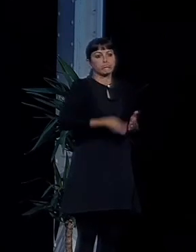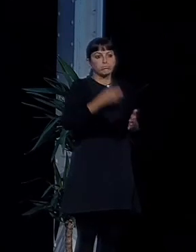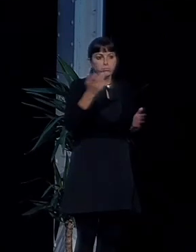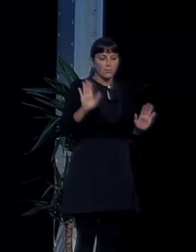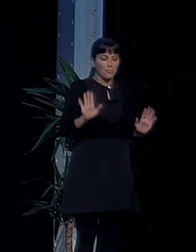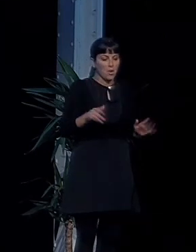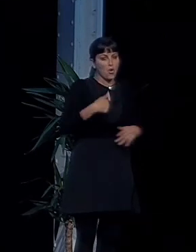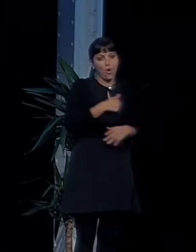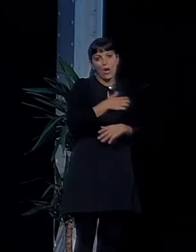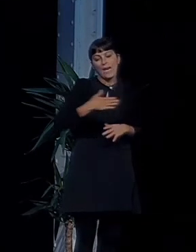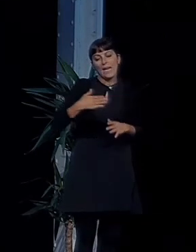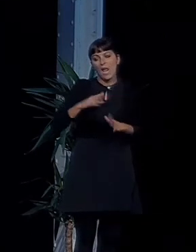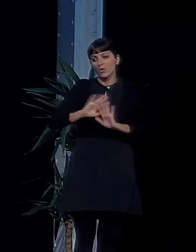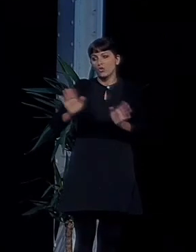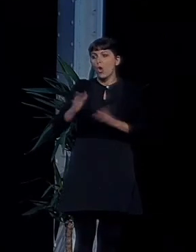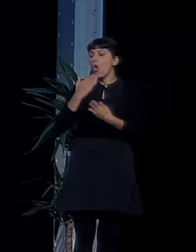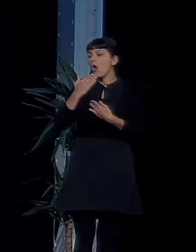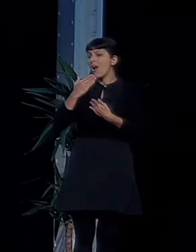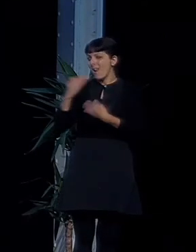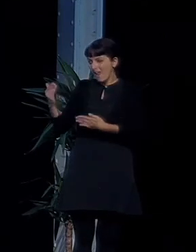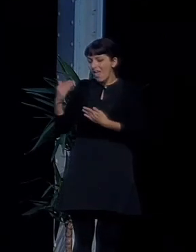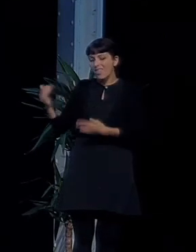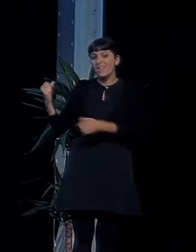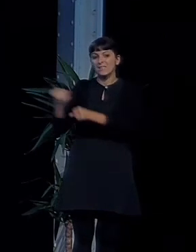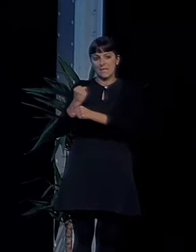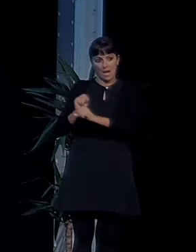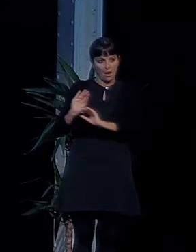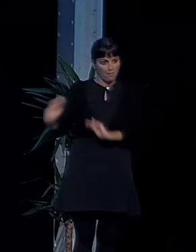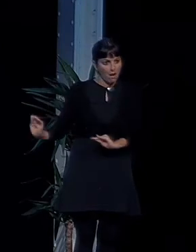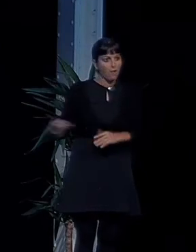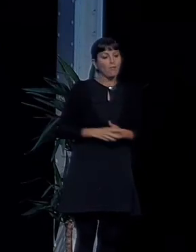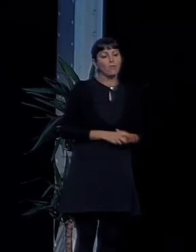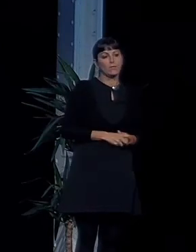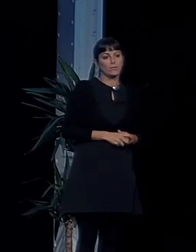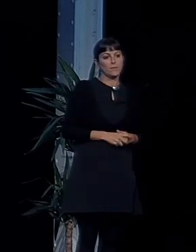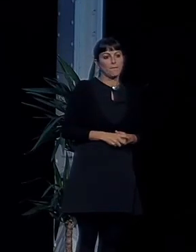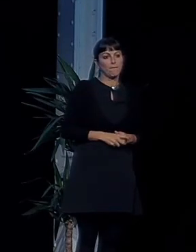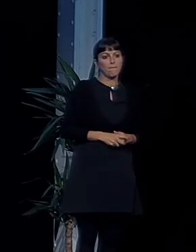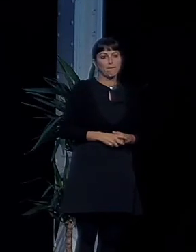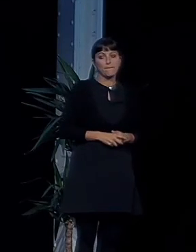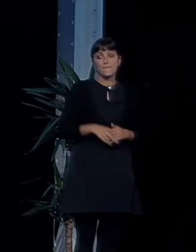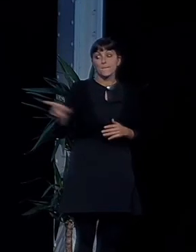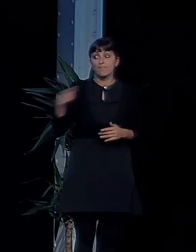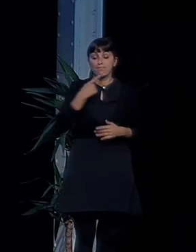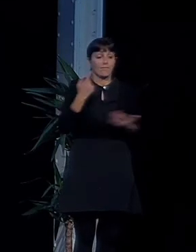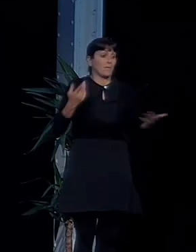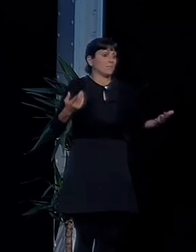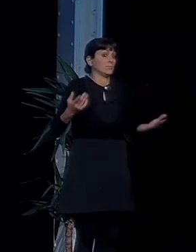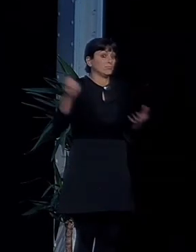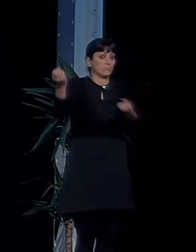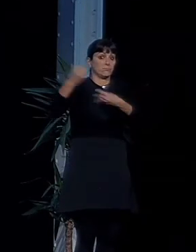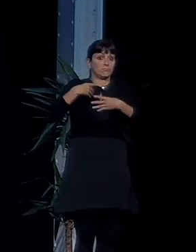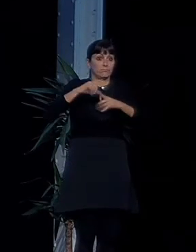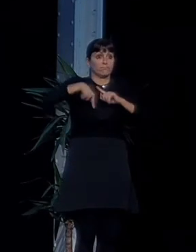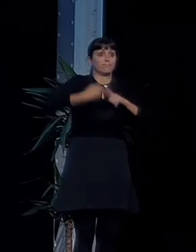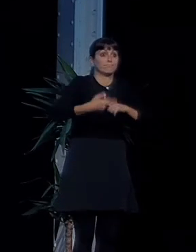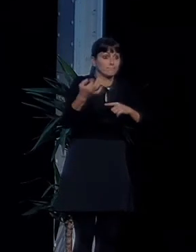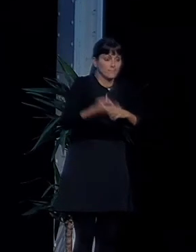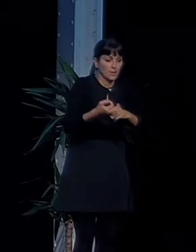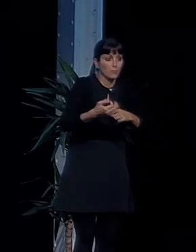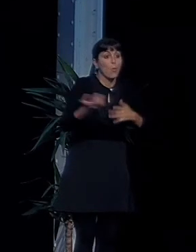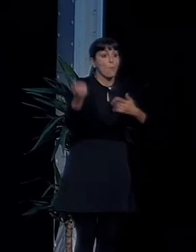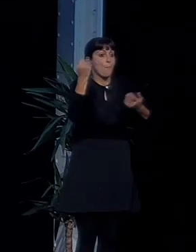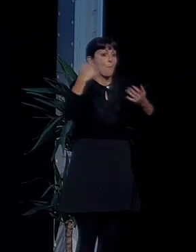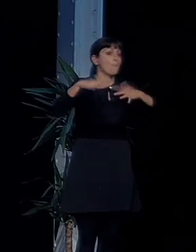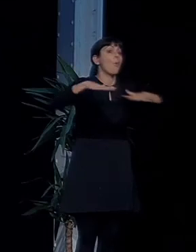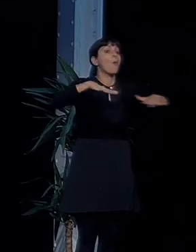quería comentar esto y darte las gracias por tu trabajo. Gracias. ¿Vale? Sí. Bueno, con todo esto, ¿qué? Con todo esto, movimiento feminista,